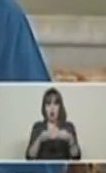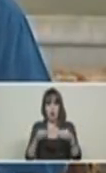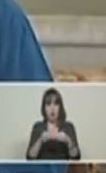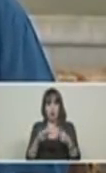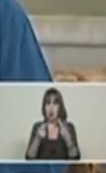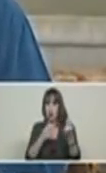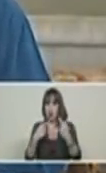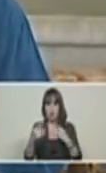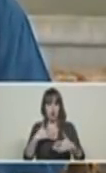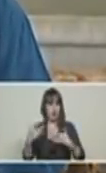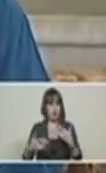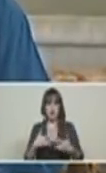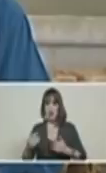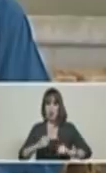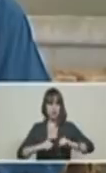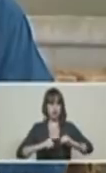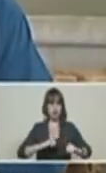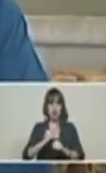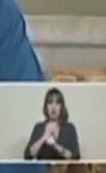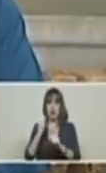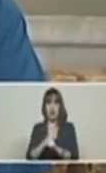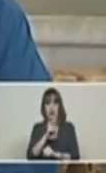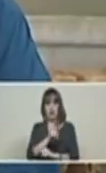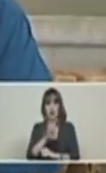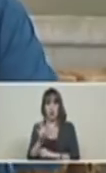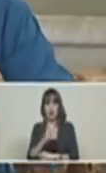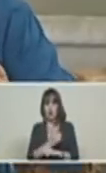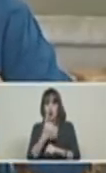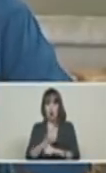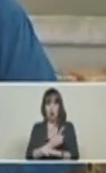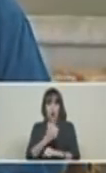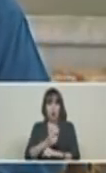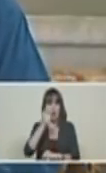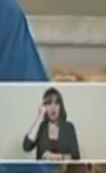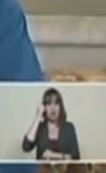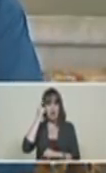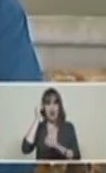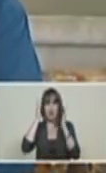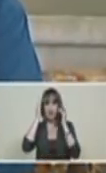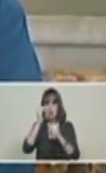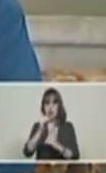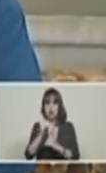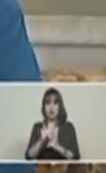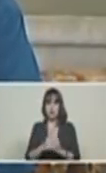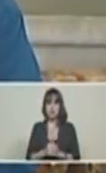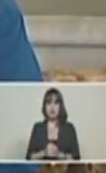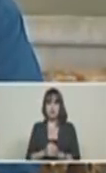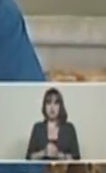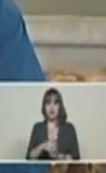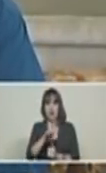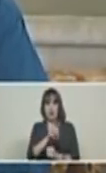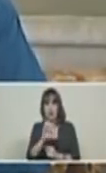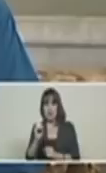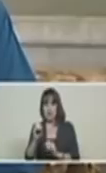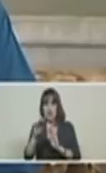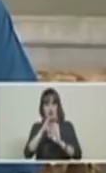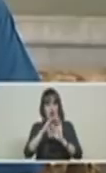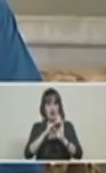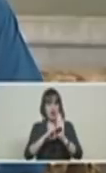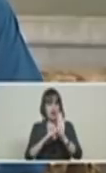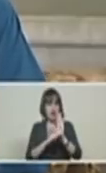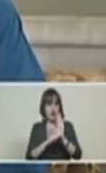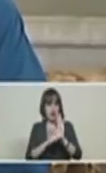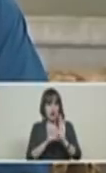está activado, las 24 horas del día atendiendo las 10 líneas estratégicas que